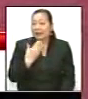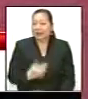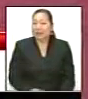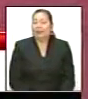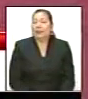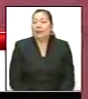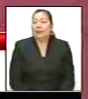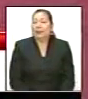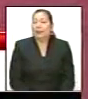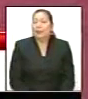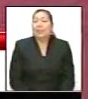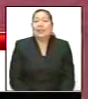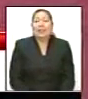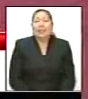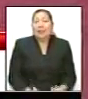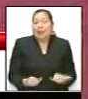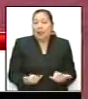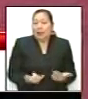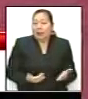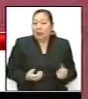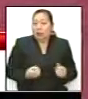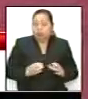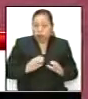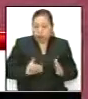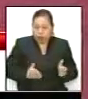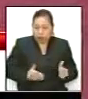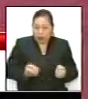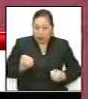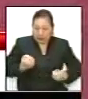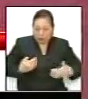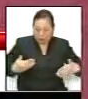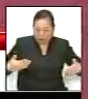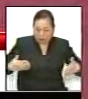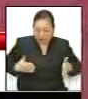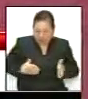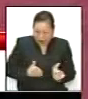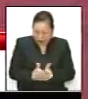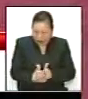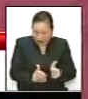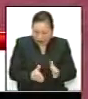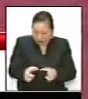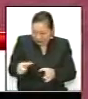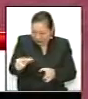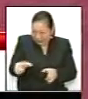¿No? Y mire usted, acá en pistas y veredas, en intervenciones,